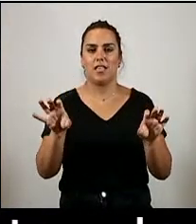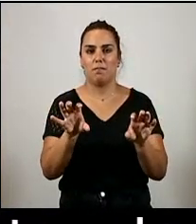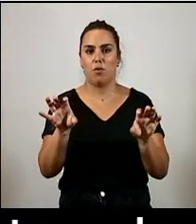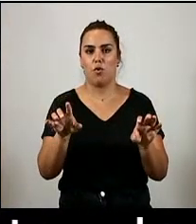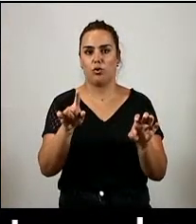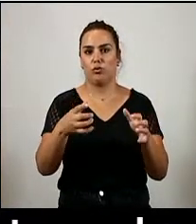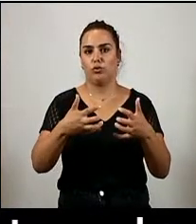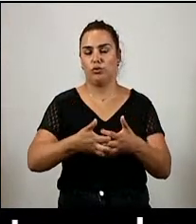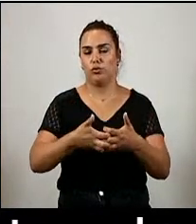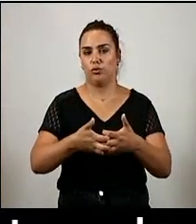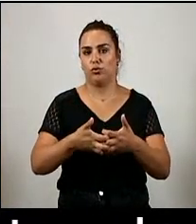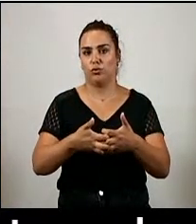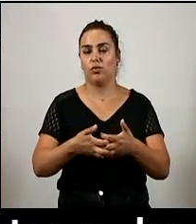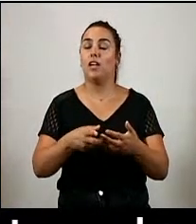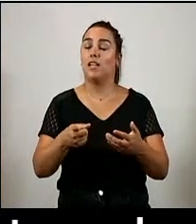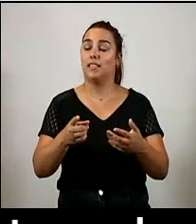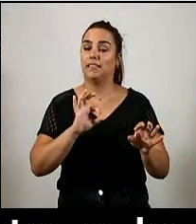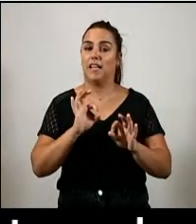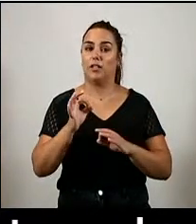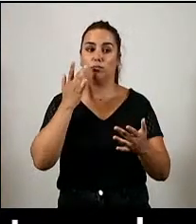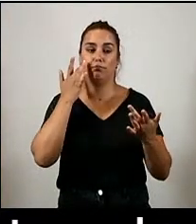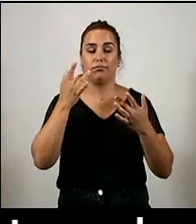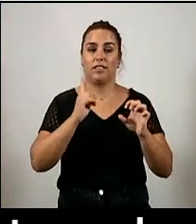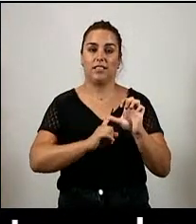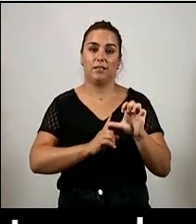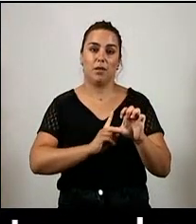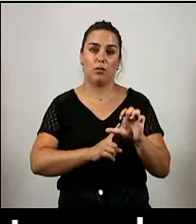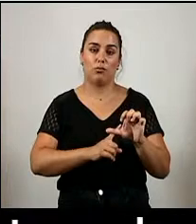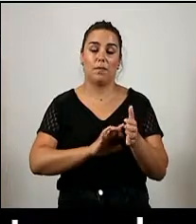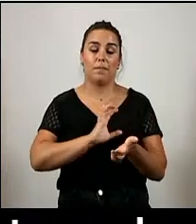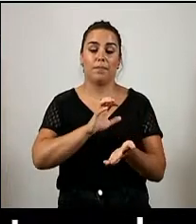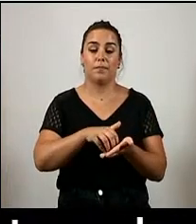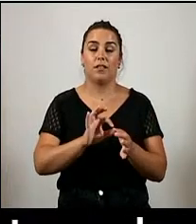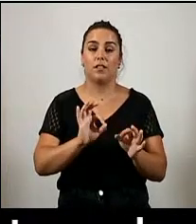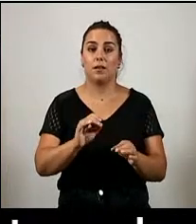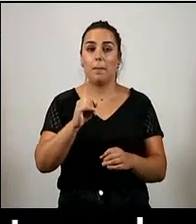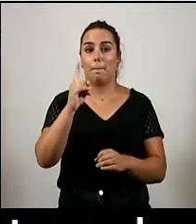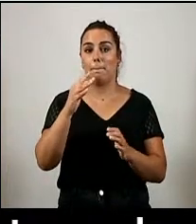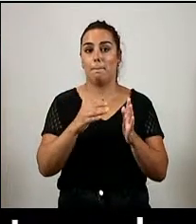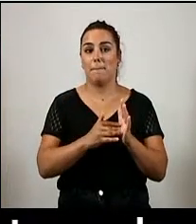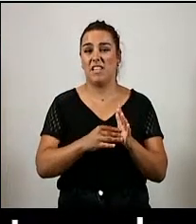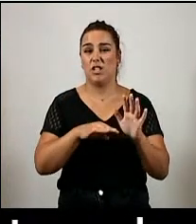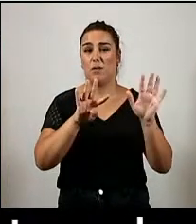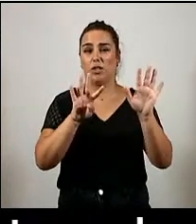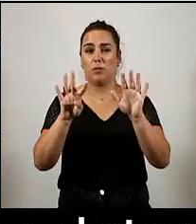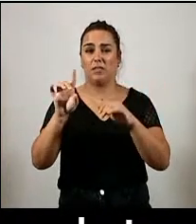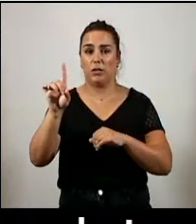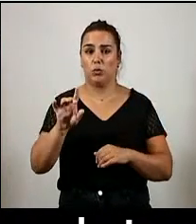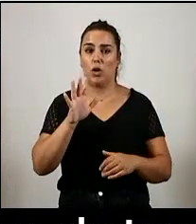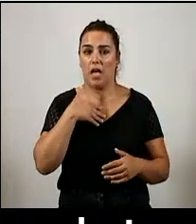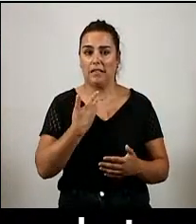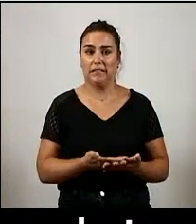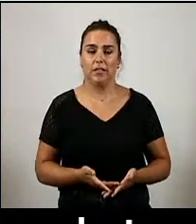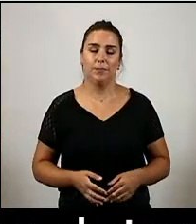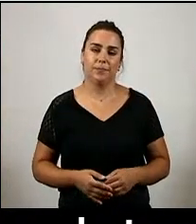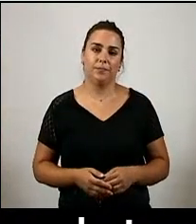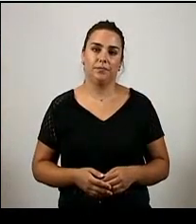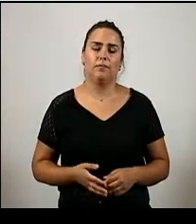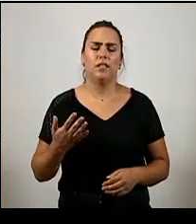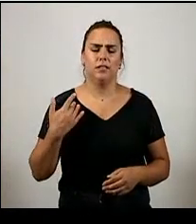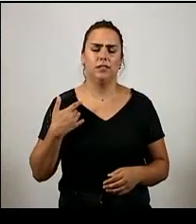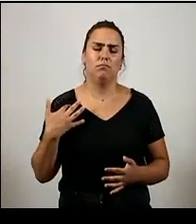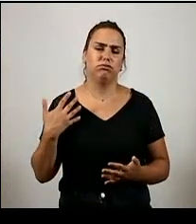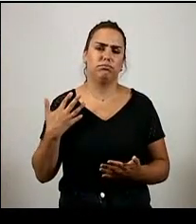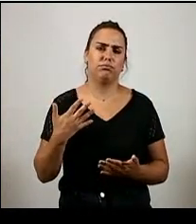este teatro emblemático de Extremadura, cuyas instalaciones datan de 1991. Debido al paso del tiempo, se ha